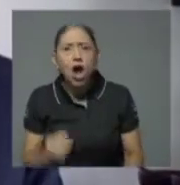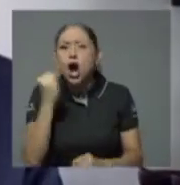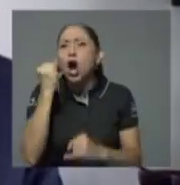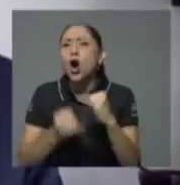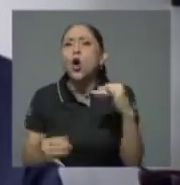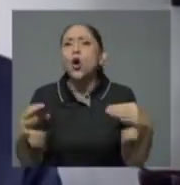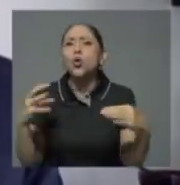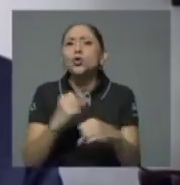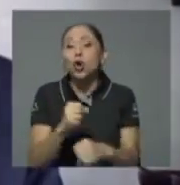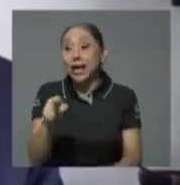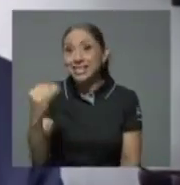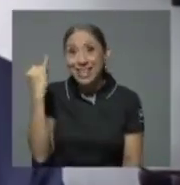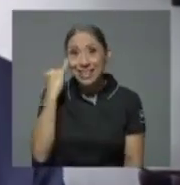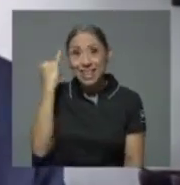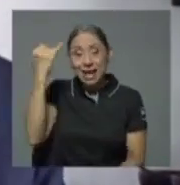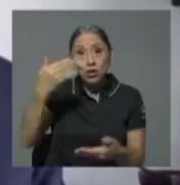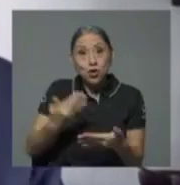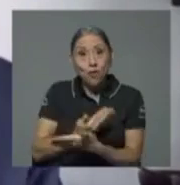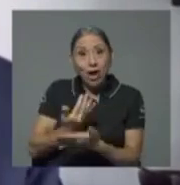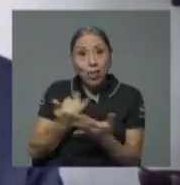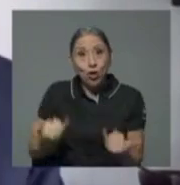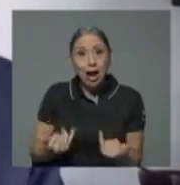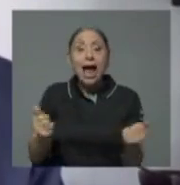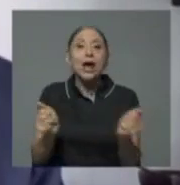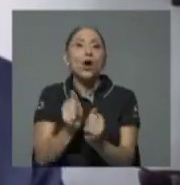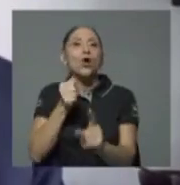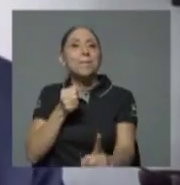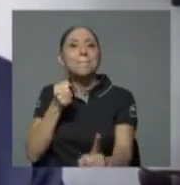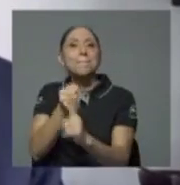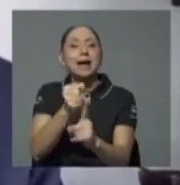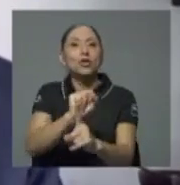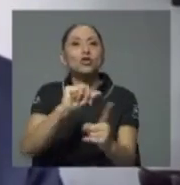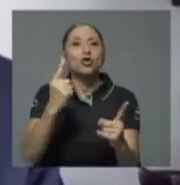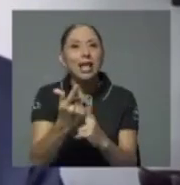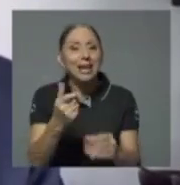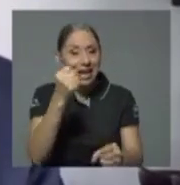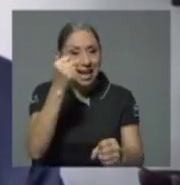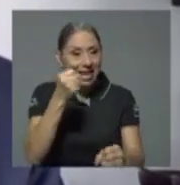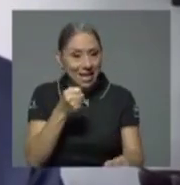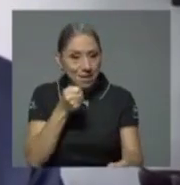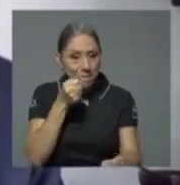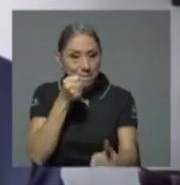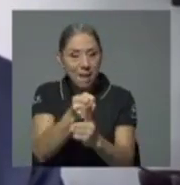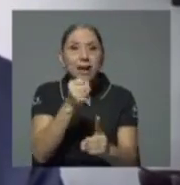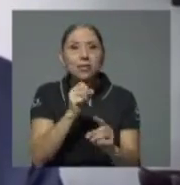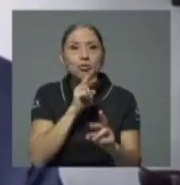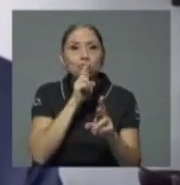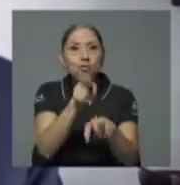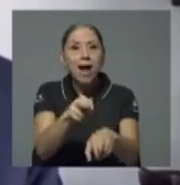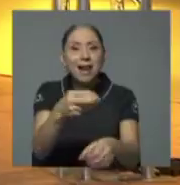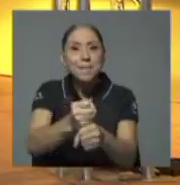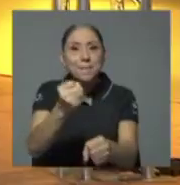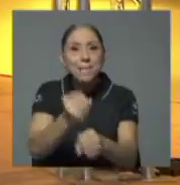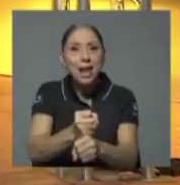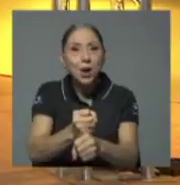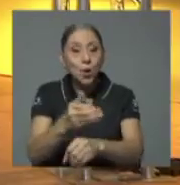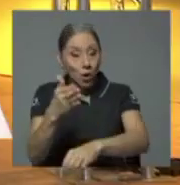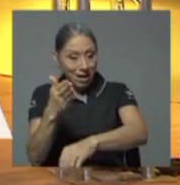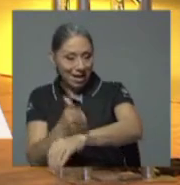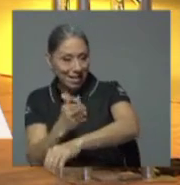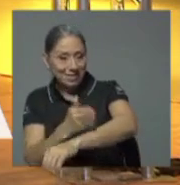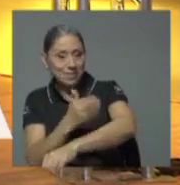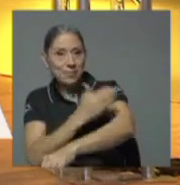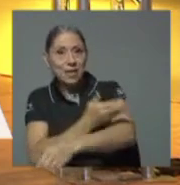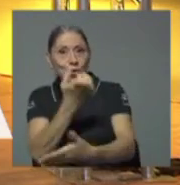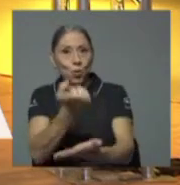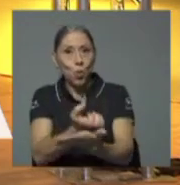una idea innovadora, con impacto social, con impacto en empleo, con impacto en crecimiento económico, con